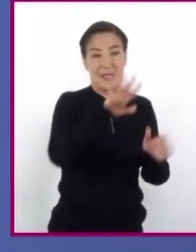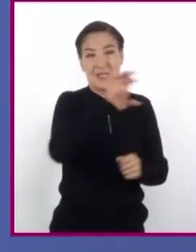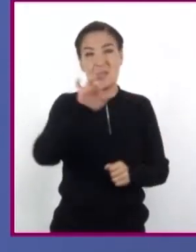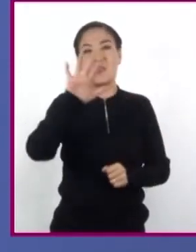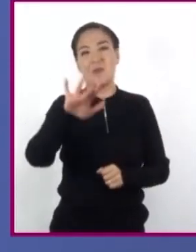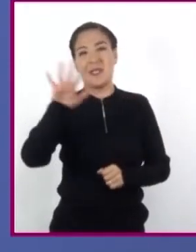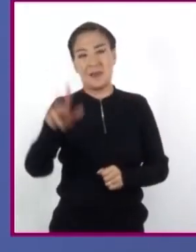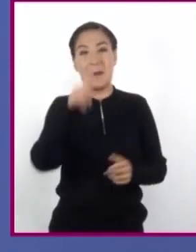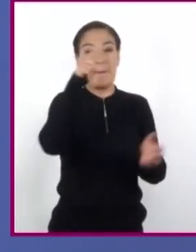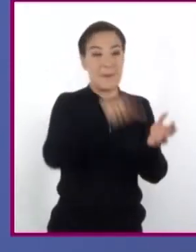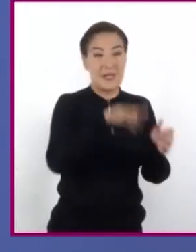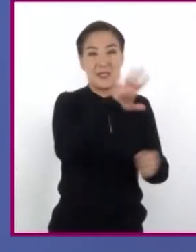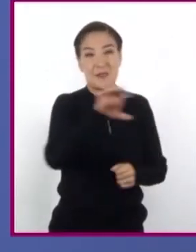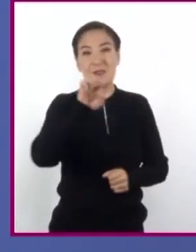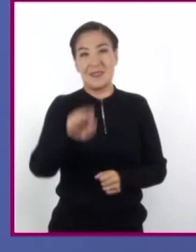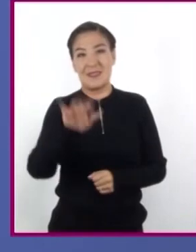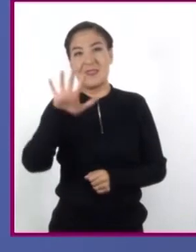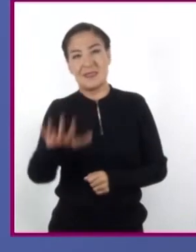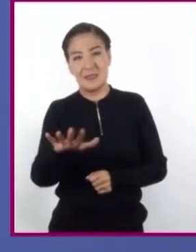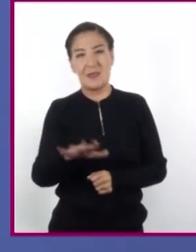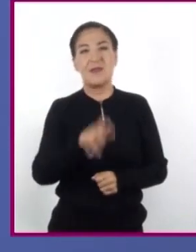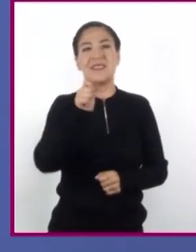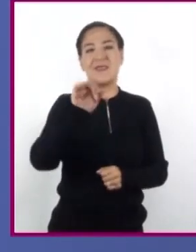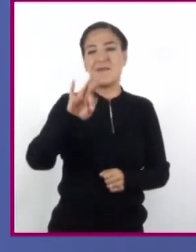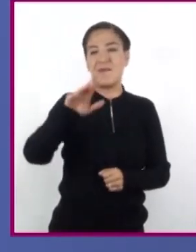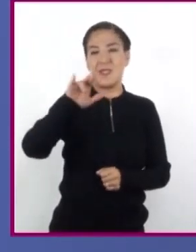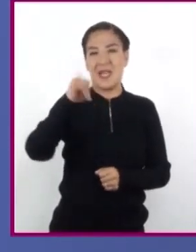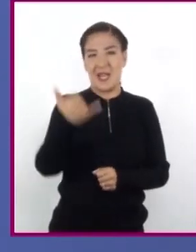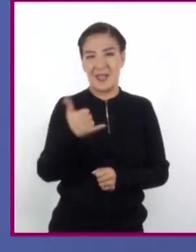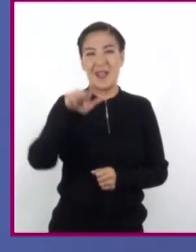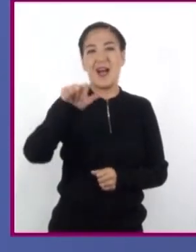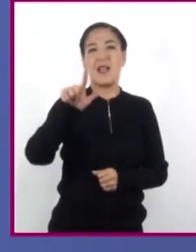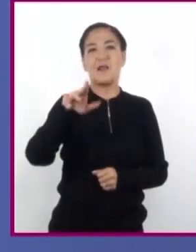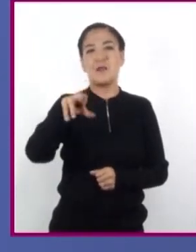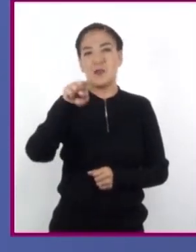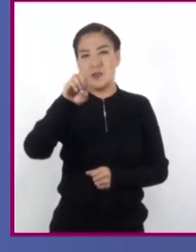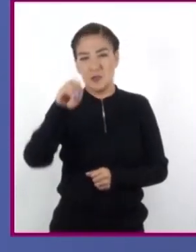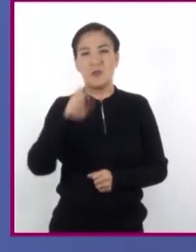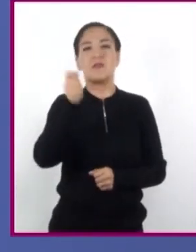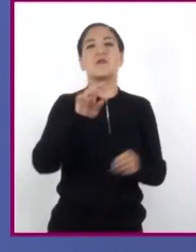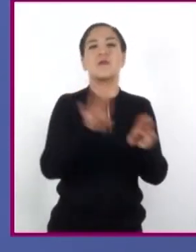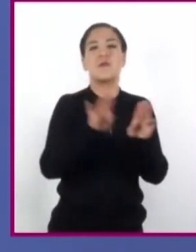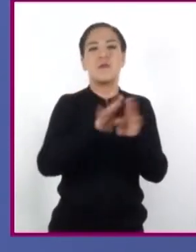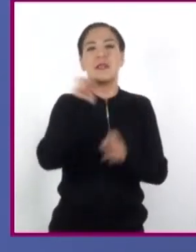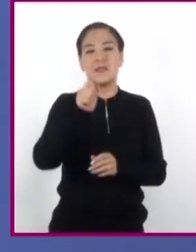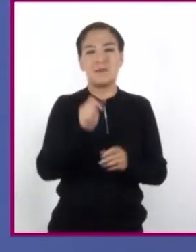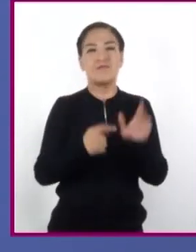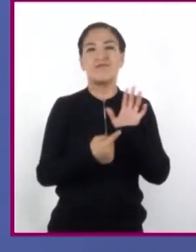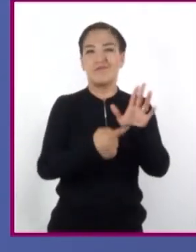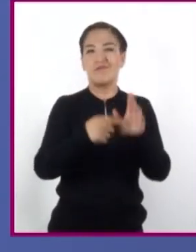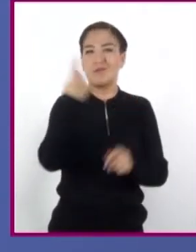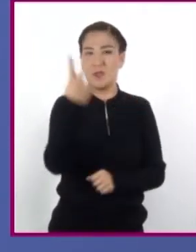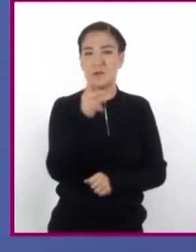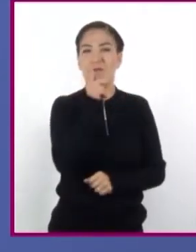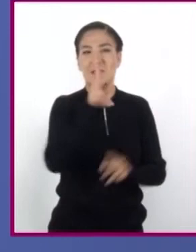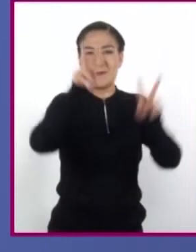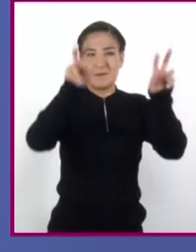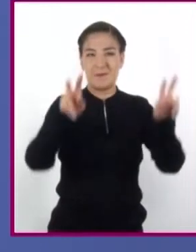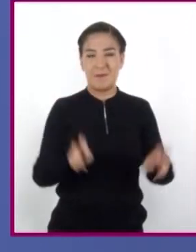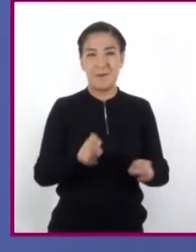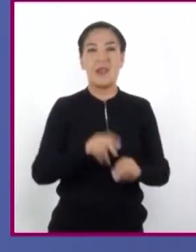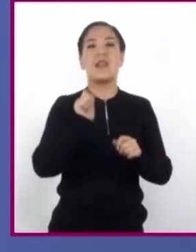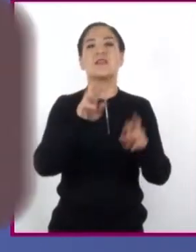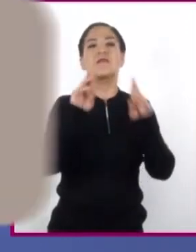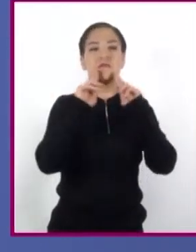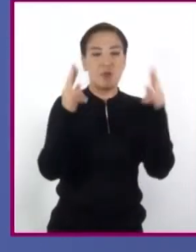1555 y 1565, Fray Alonso de Montúfar llevó a cabo dos concilios, es decir, reuniones